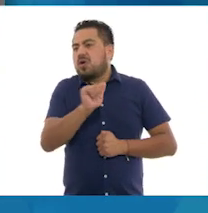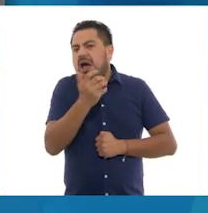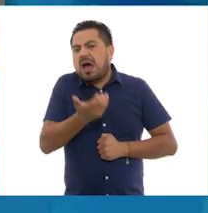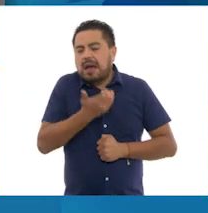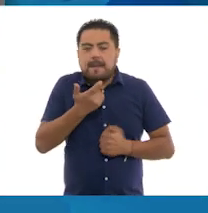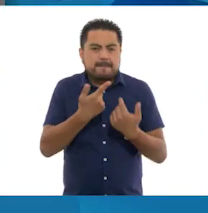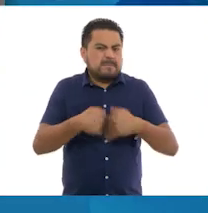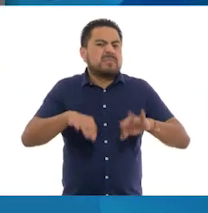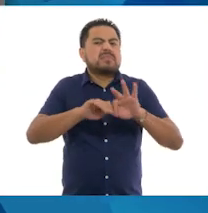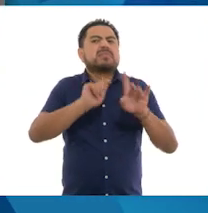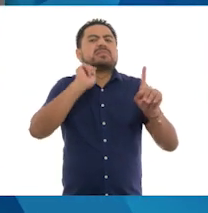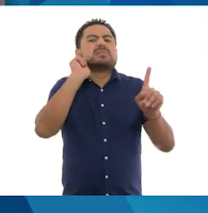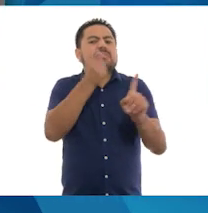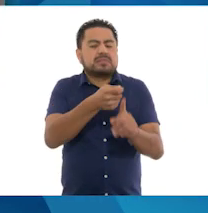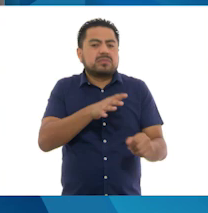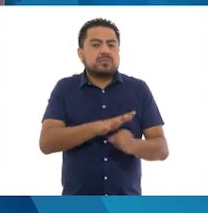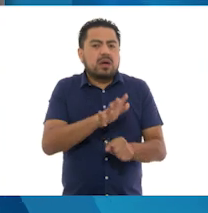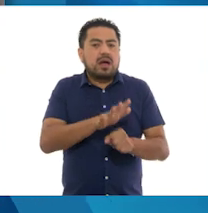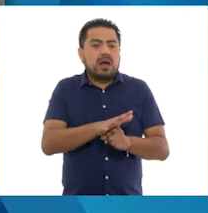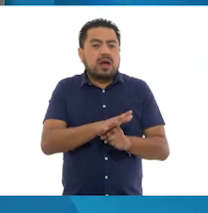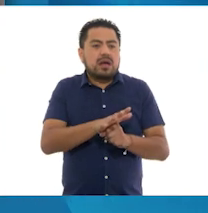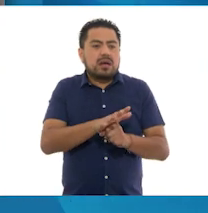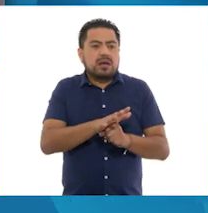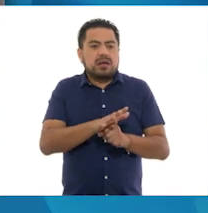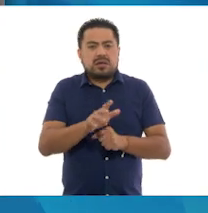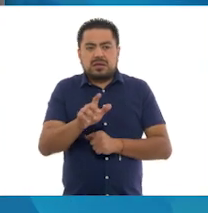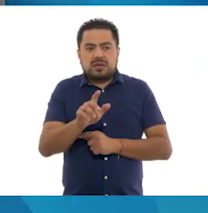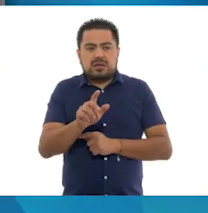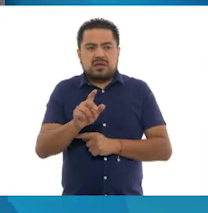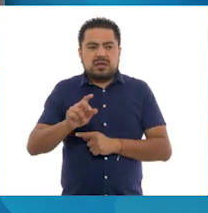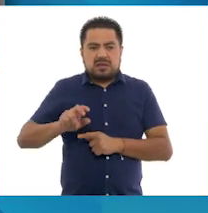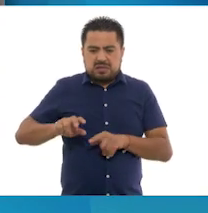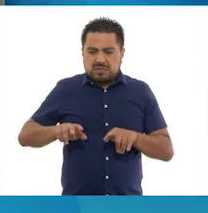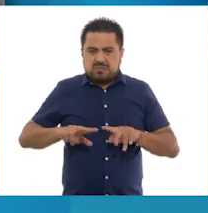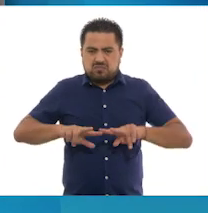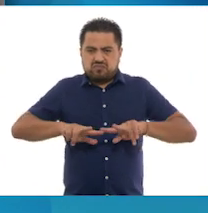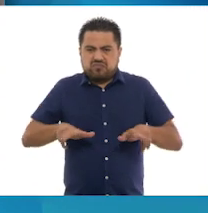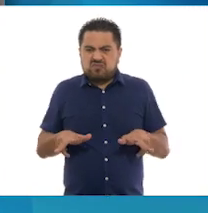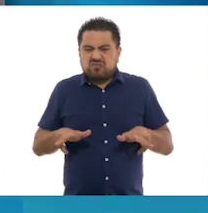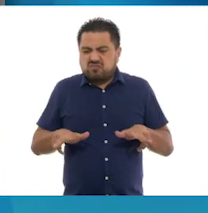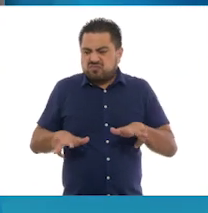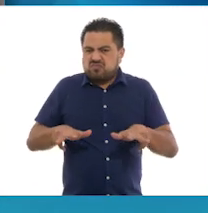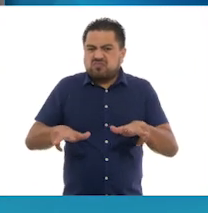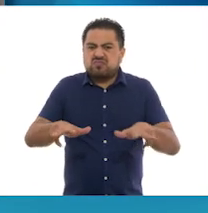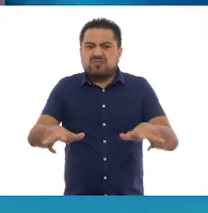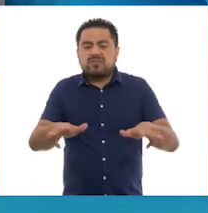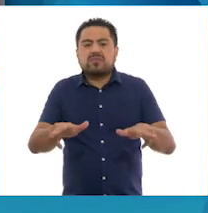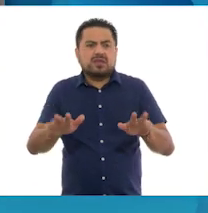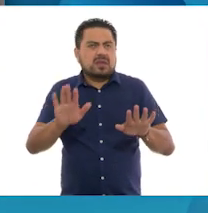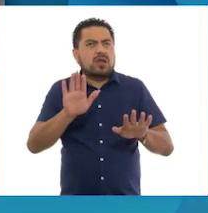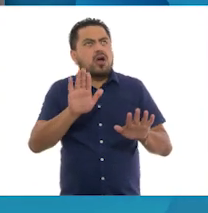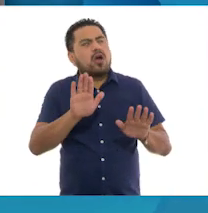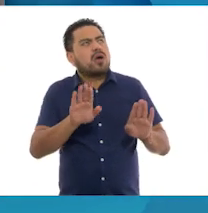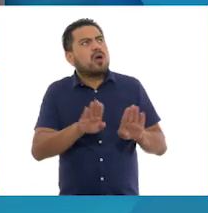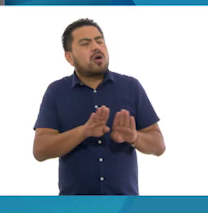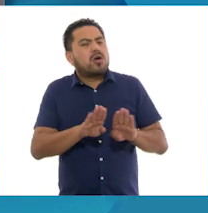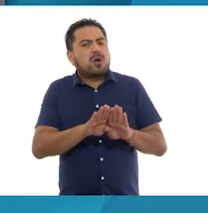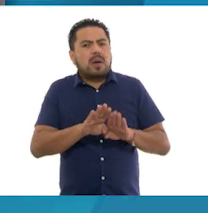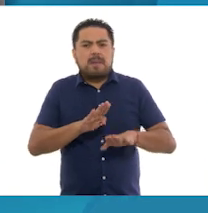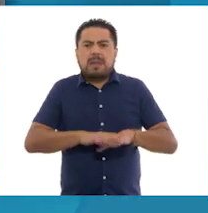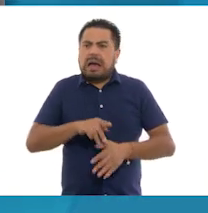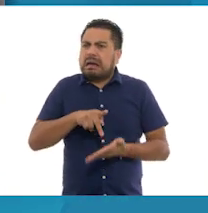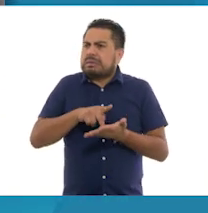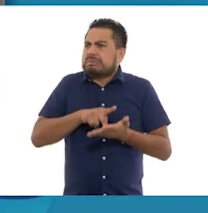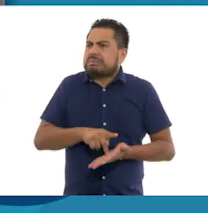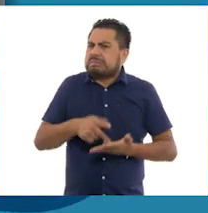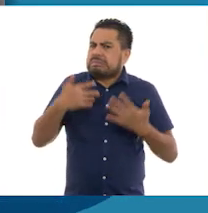muy importante es que eran digitígrados, caminaban así. Oye, ¿cómo los pesos tan grandes que